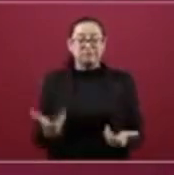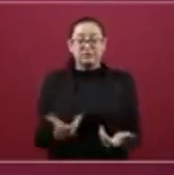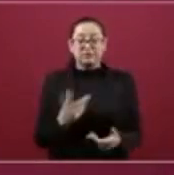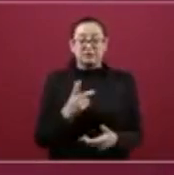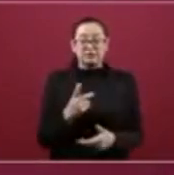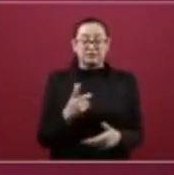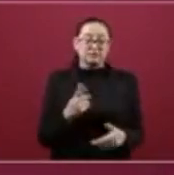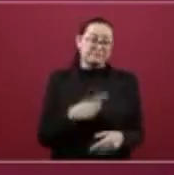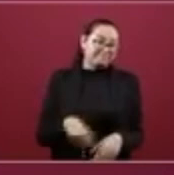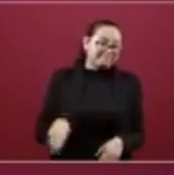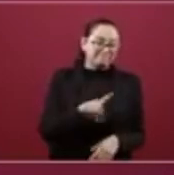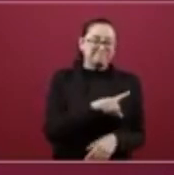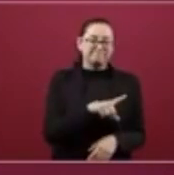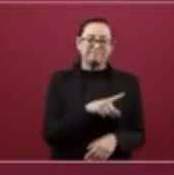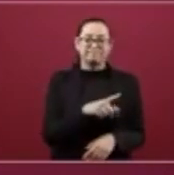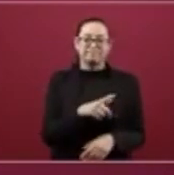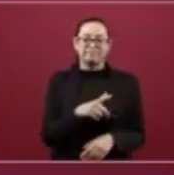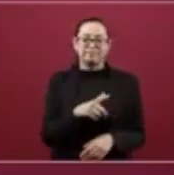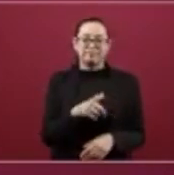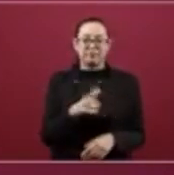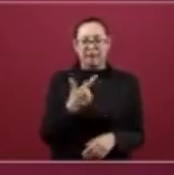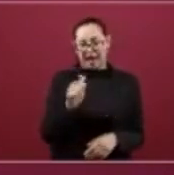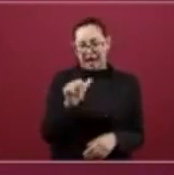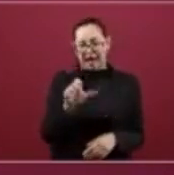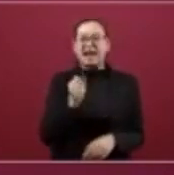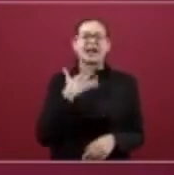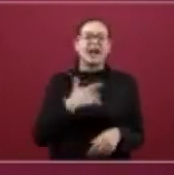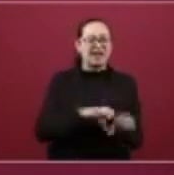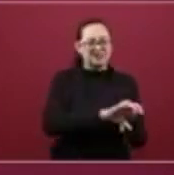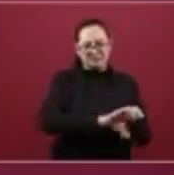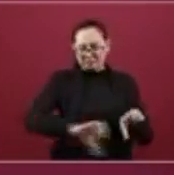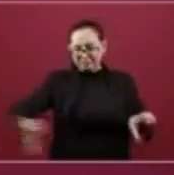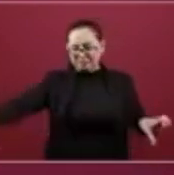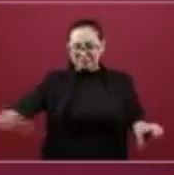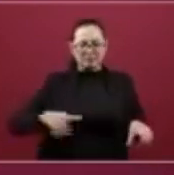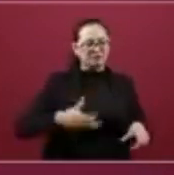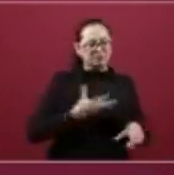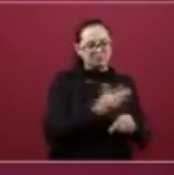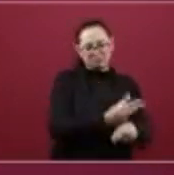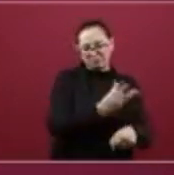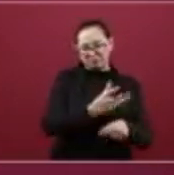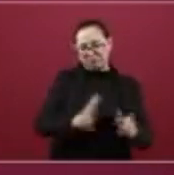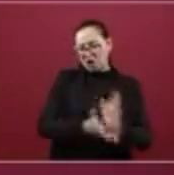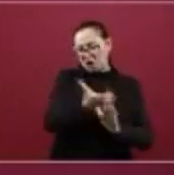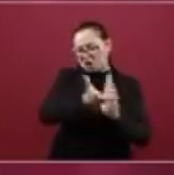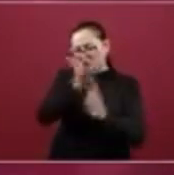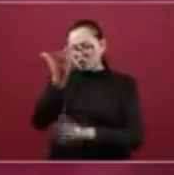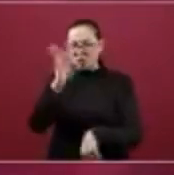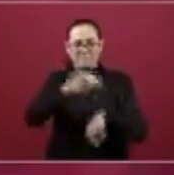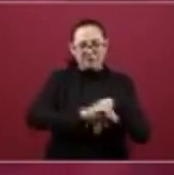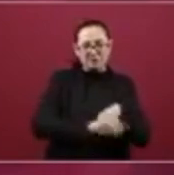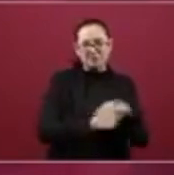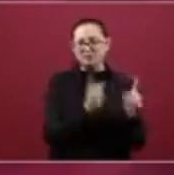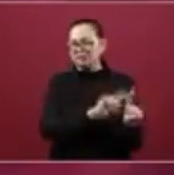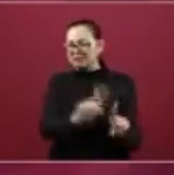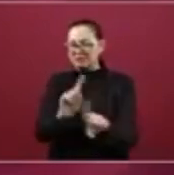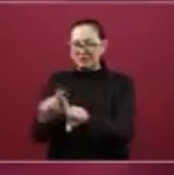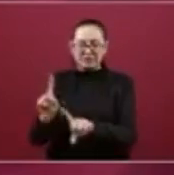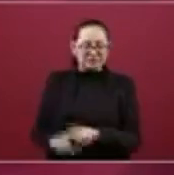instalación de gasoductos en el país, porque fueron, ya lo